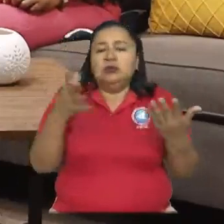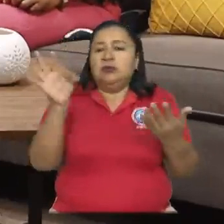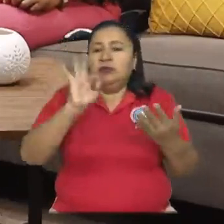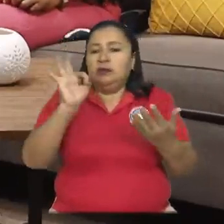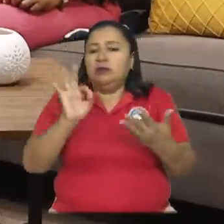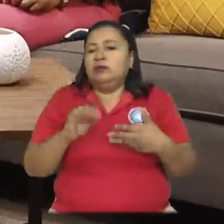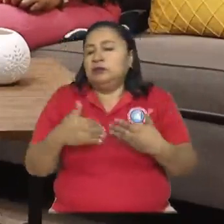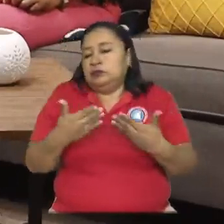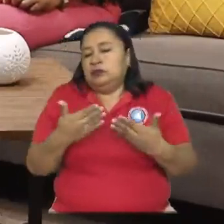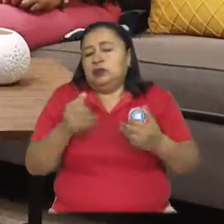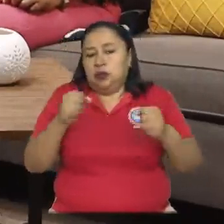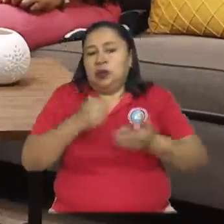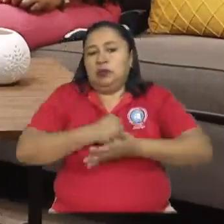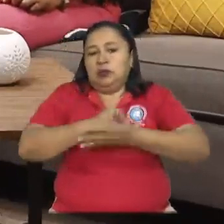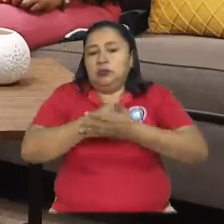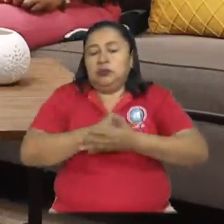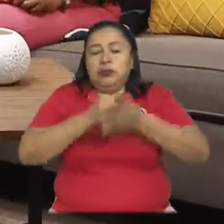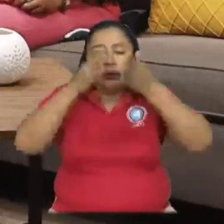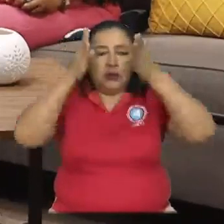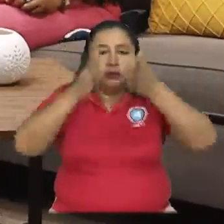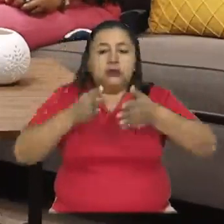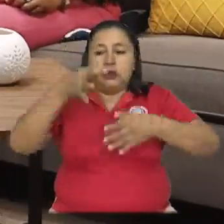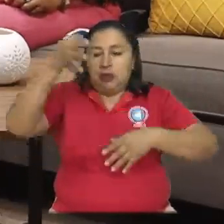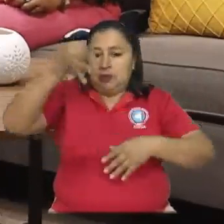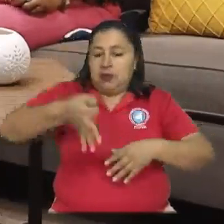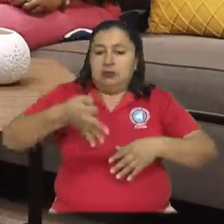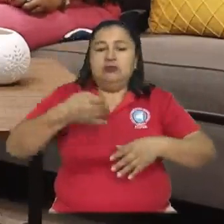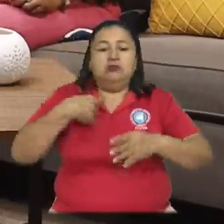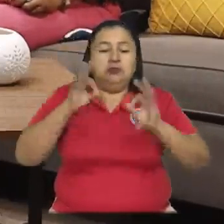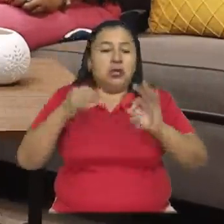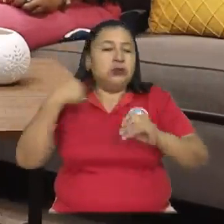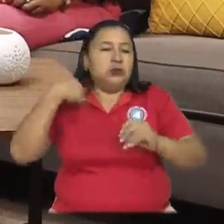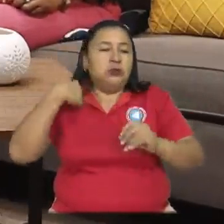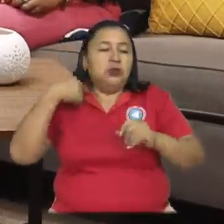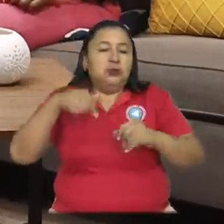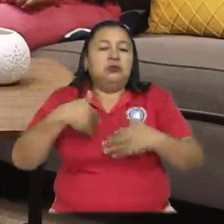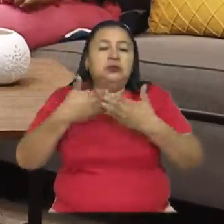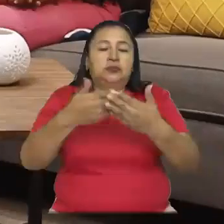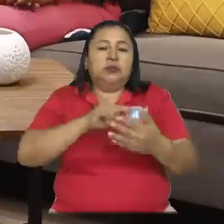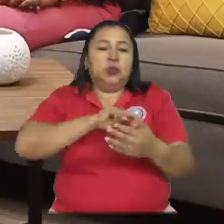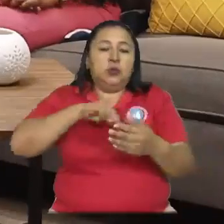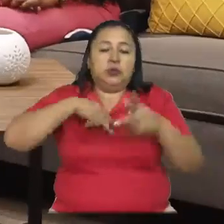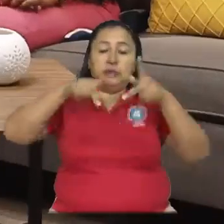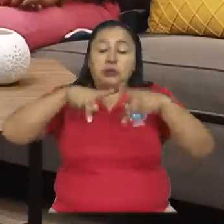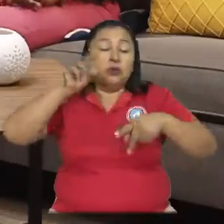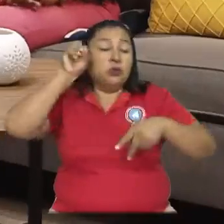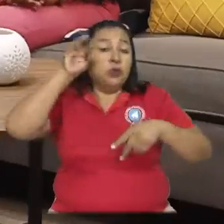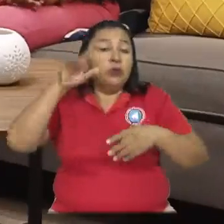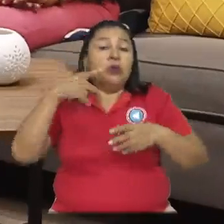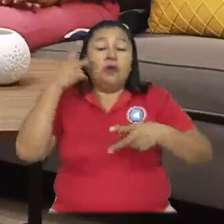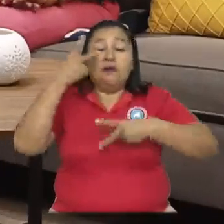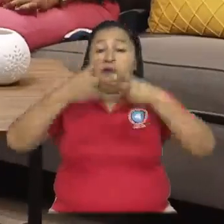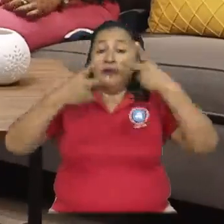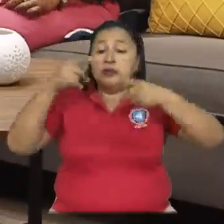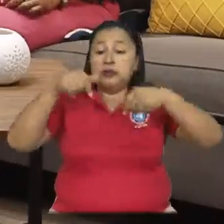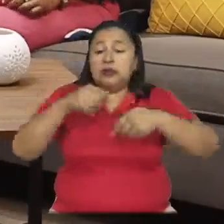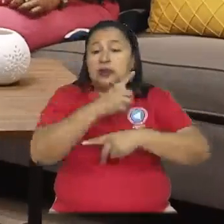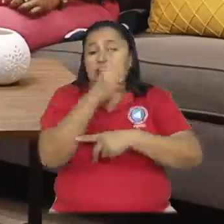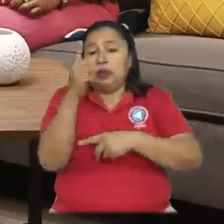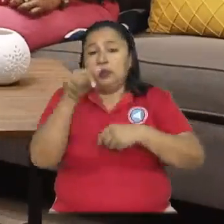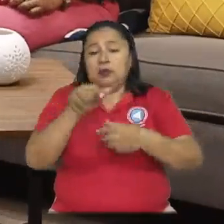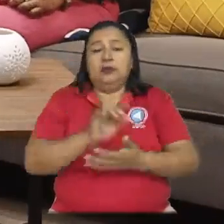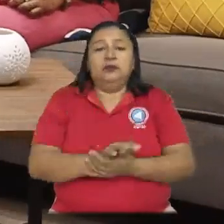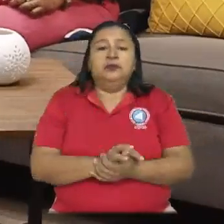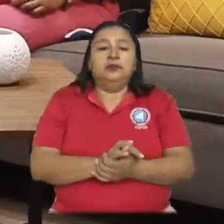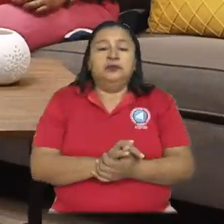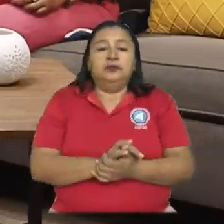que podamos brindar un servicio de calidad y de calidez siempre a nuestros turistas y los visitantes que visitan nuestro